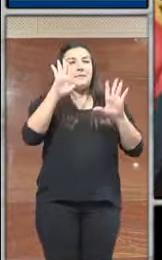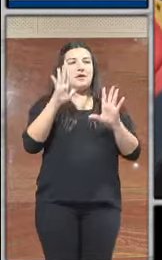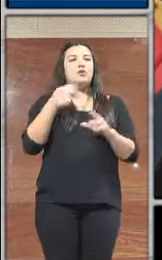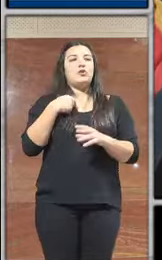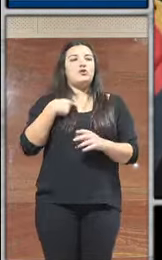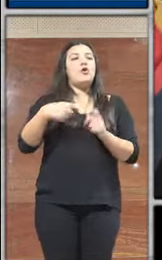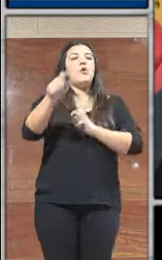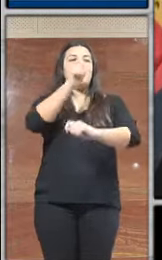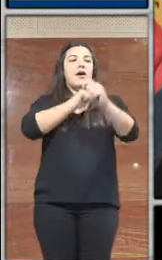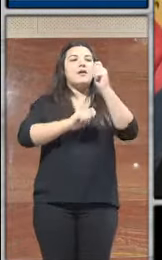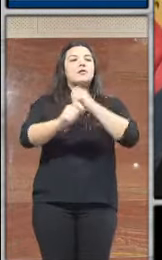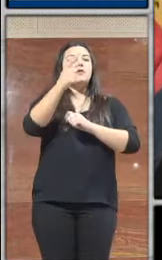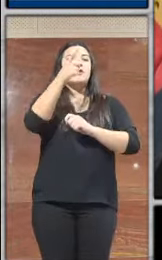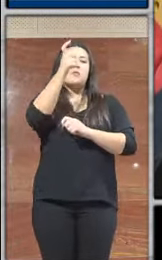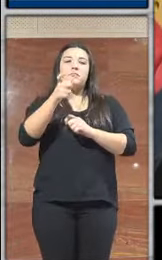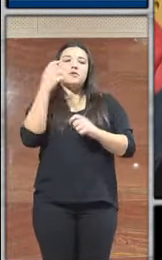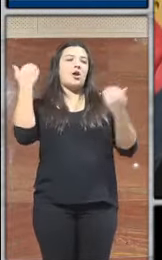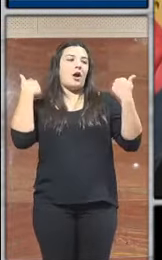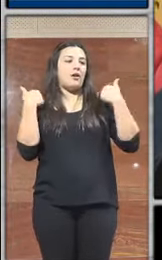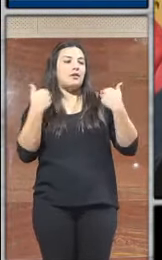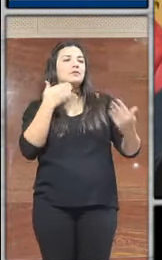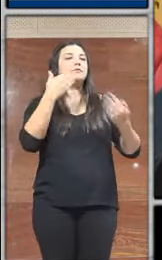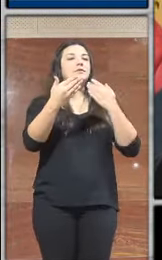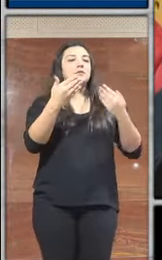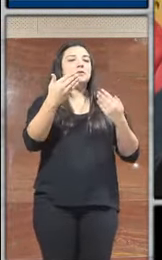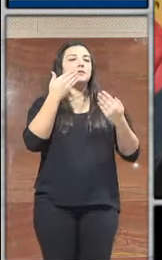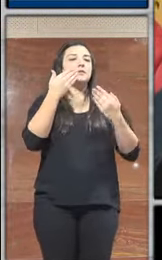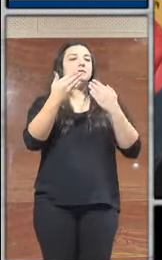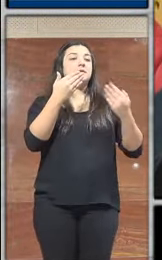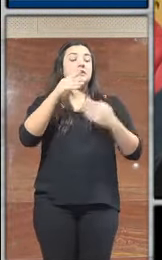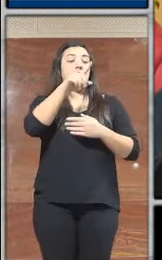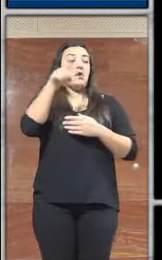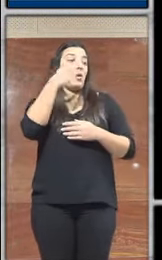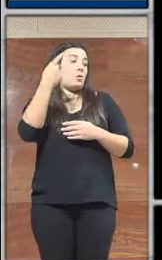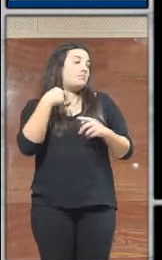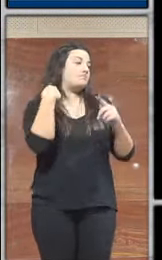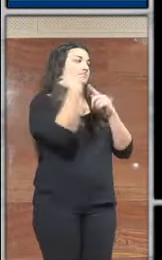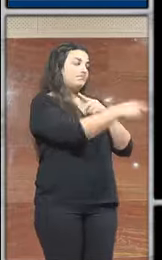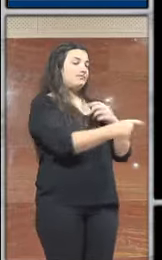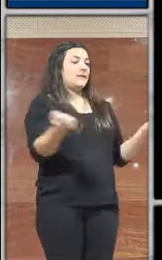asociación y le trasladaré la información para que a su vez se lo traslade a ellos